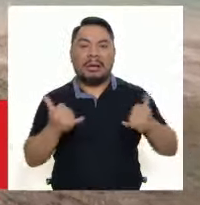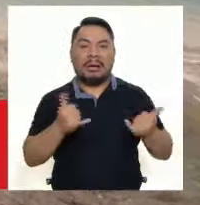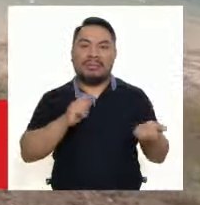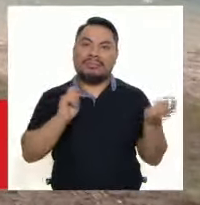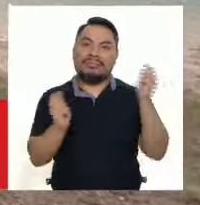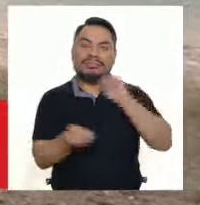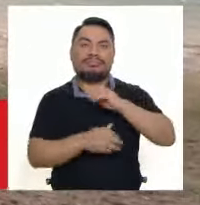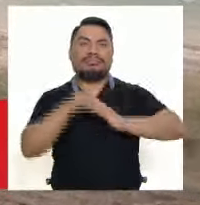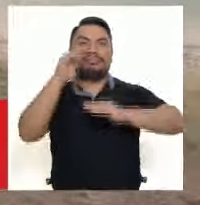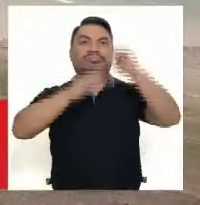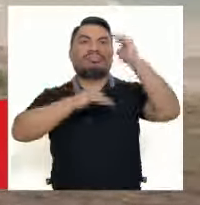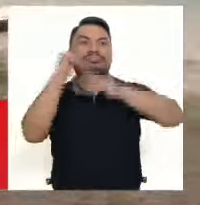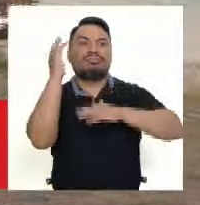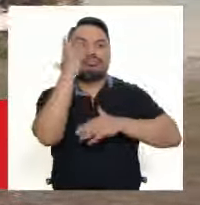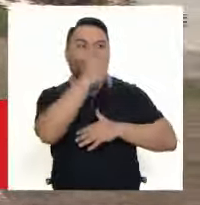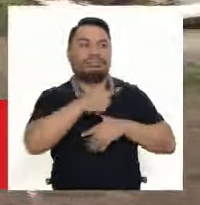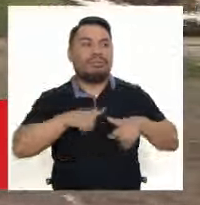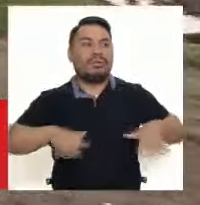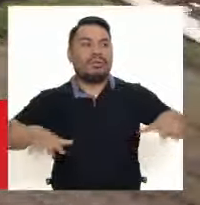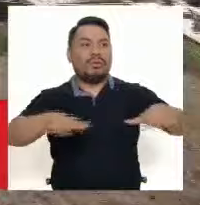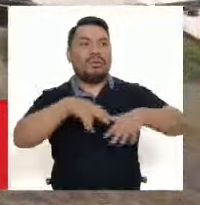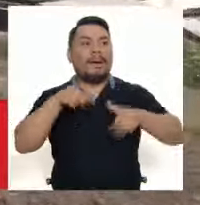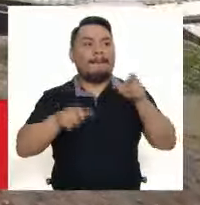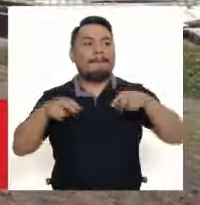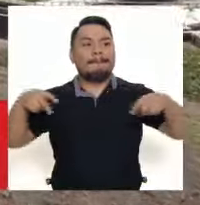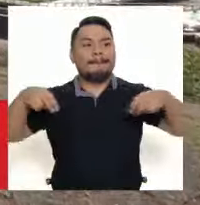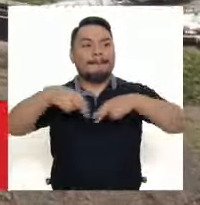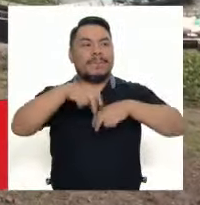ahora se ha convertido en todo un bulevar donde van